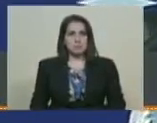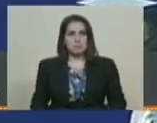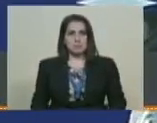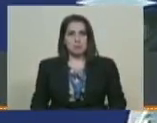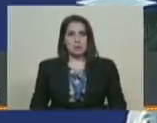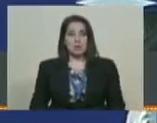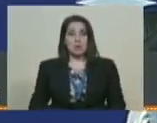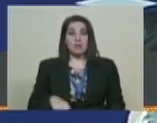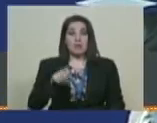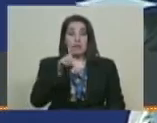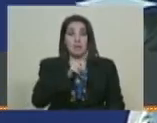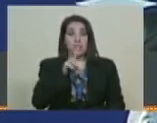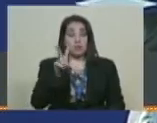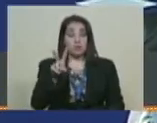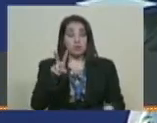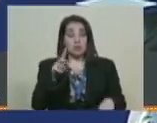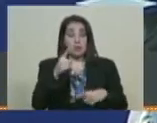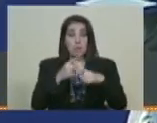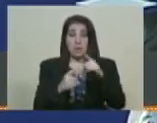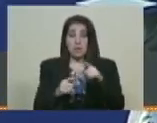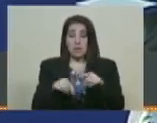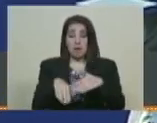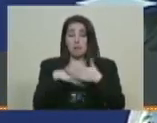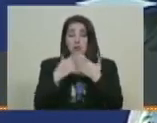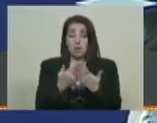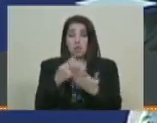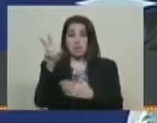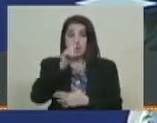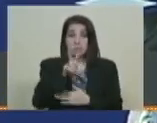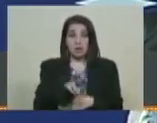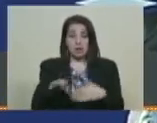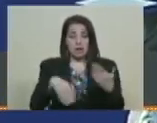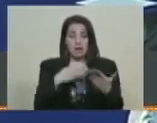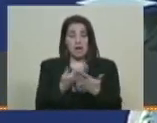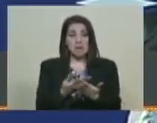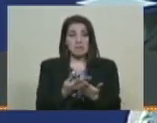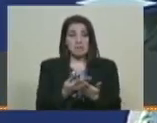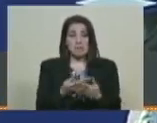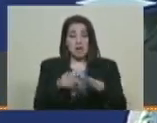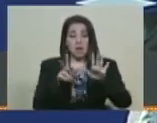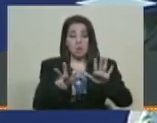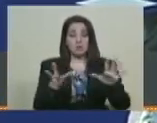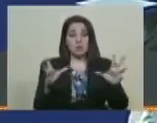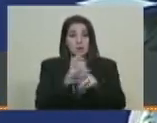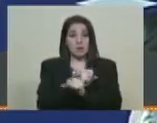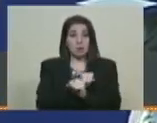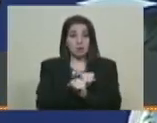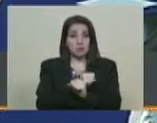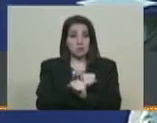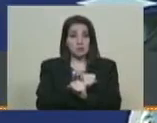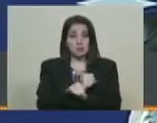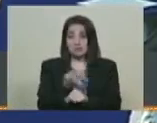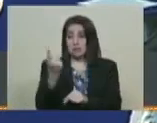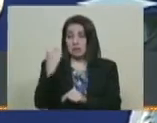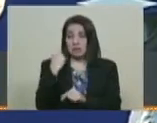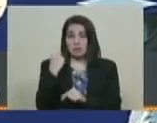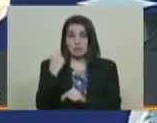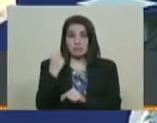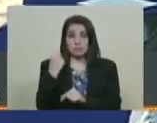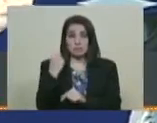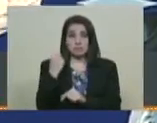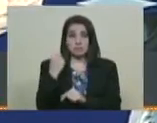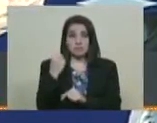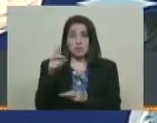12:30 de la madrugada venezolana hasta las 8 de la noche del día de ayer,